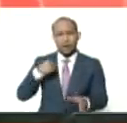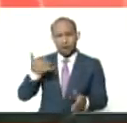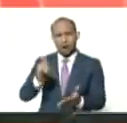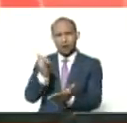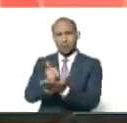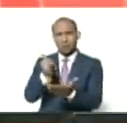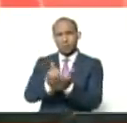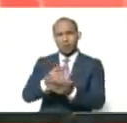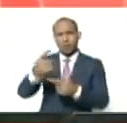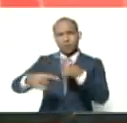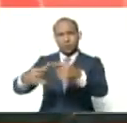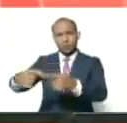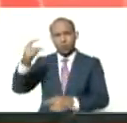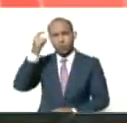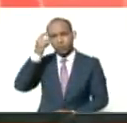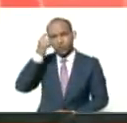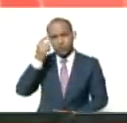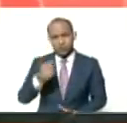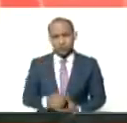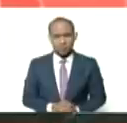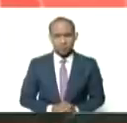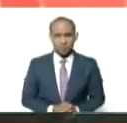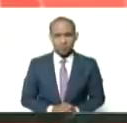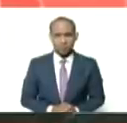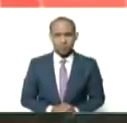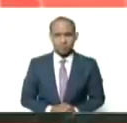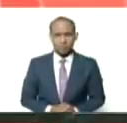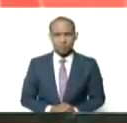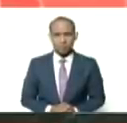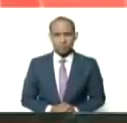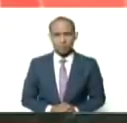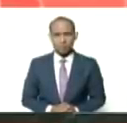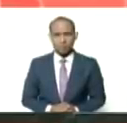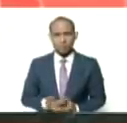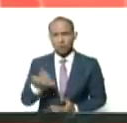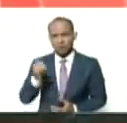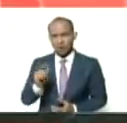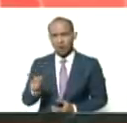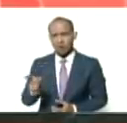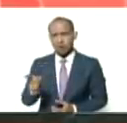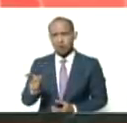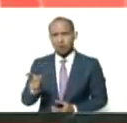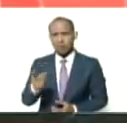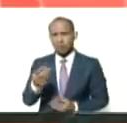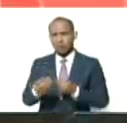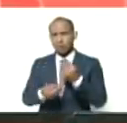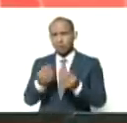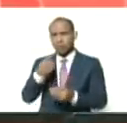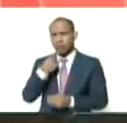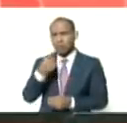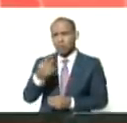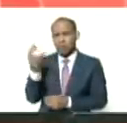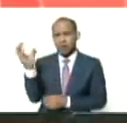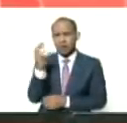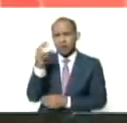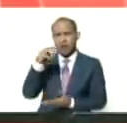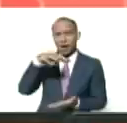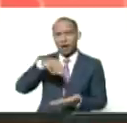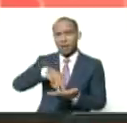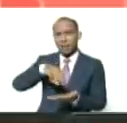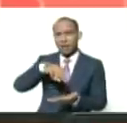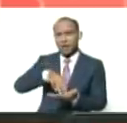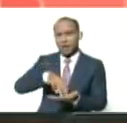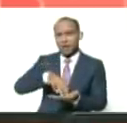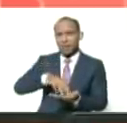pruebas diarias su presencia como lo dije en Caracas, Miranda, y